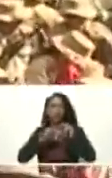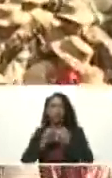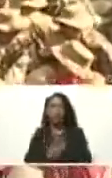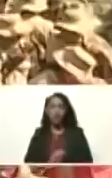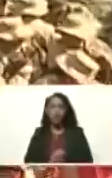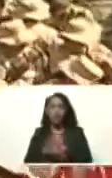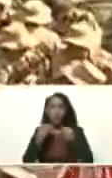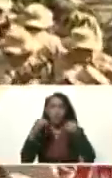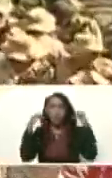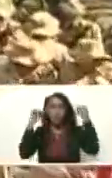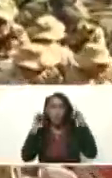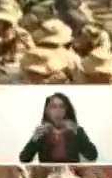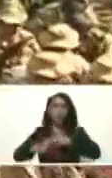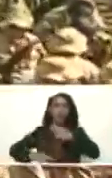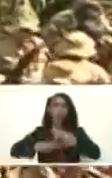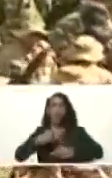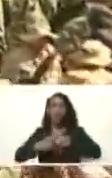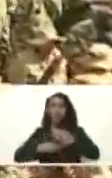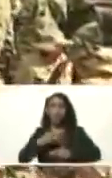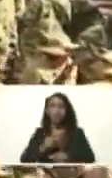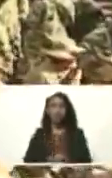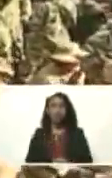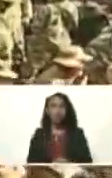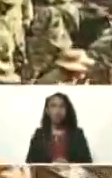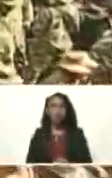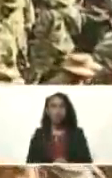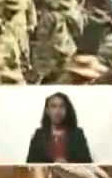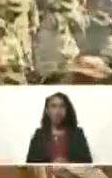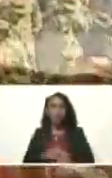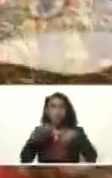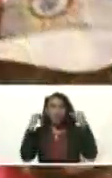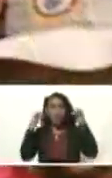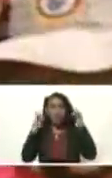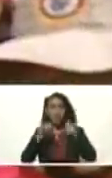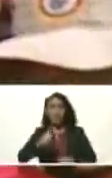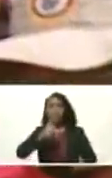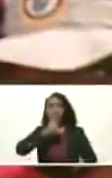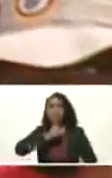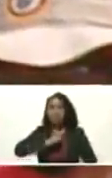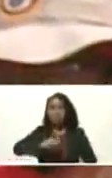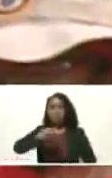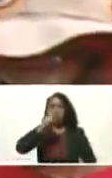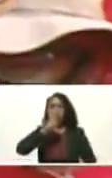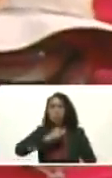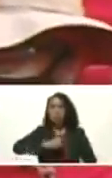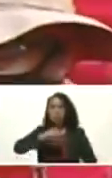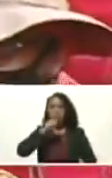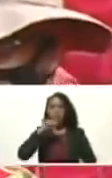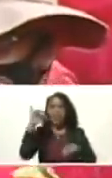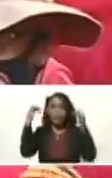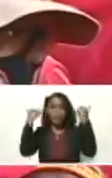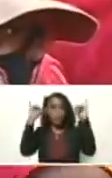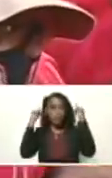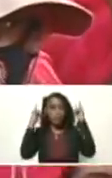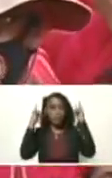para celebrar revolucionando, para celebrar resistiendo, para